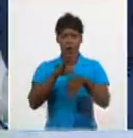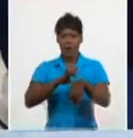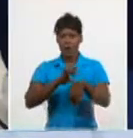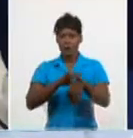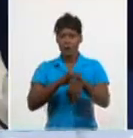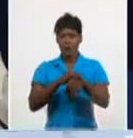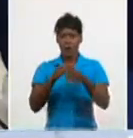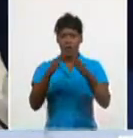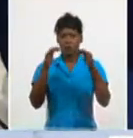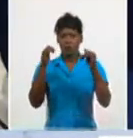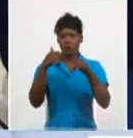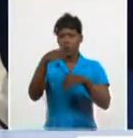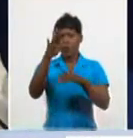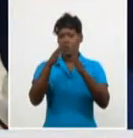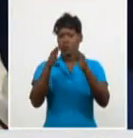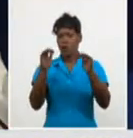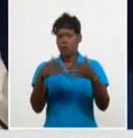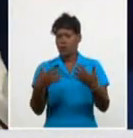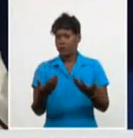Bueno,